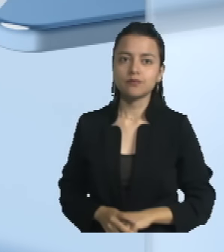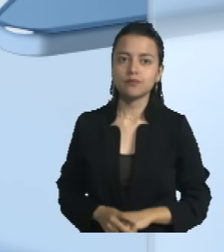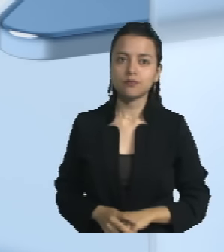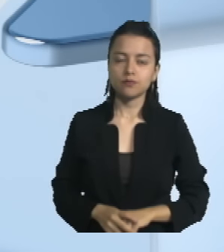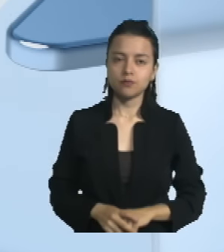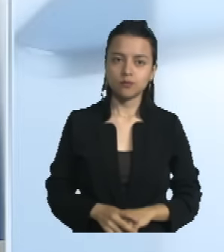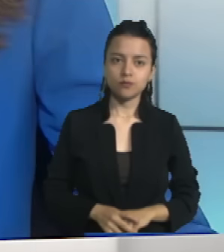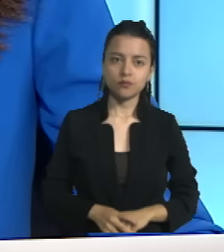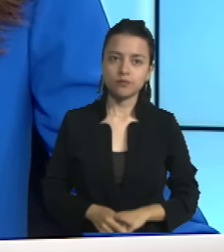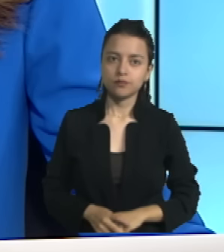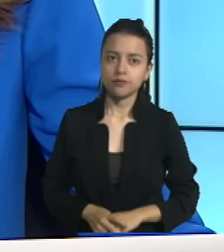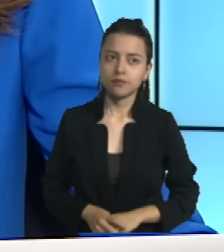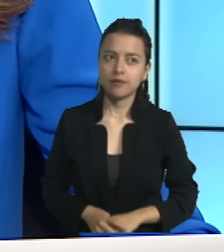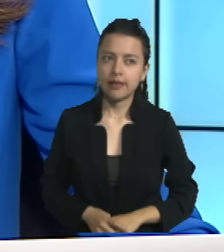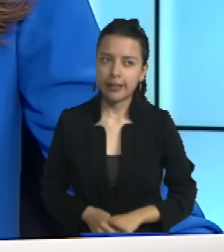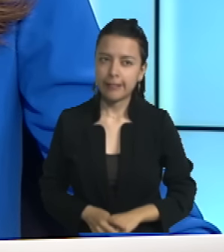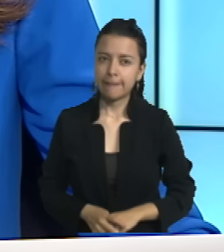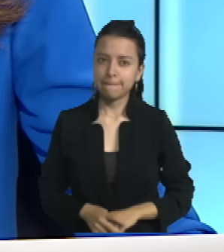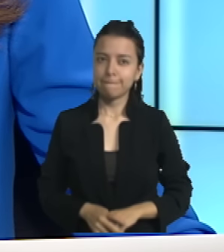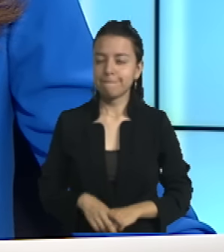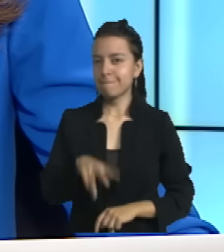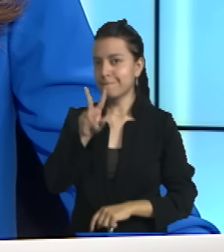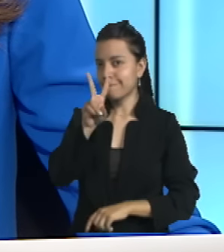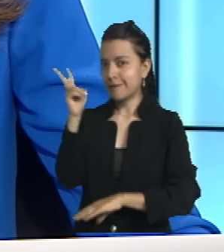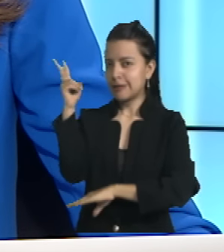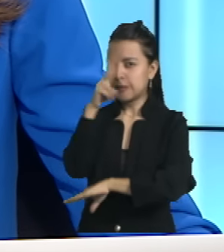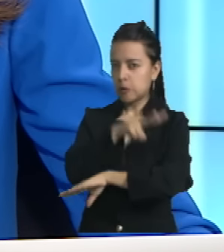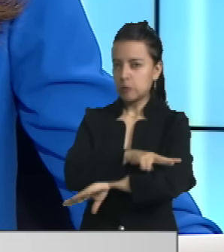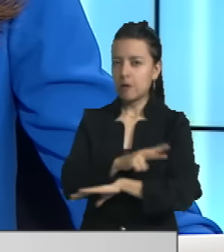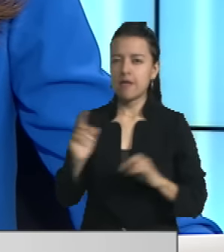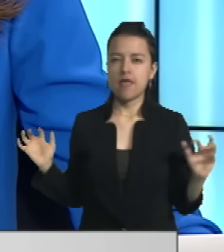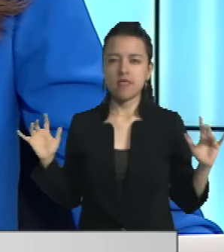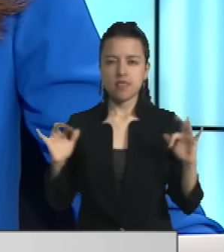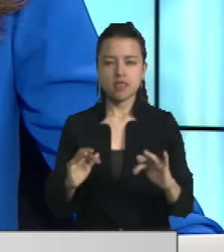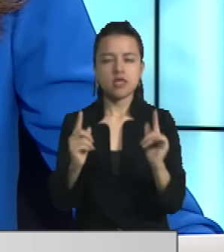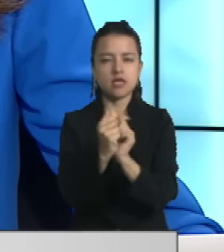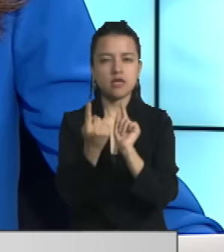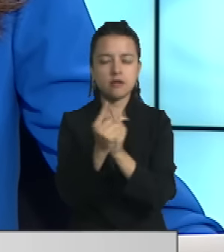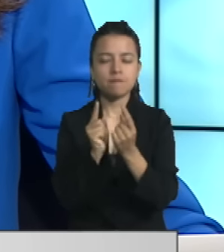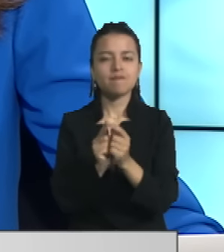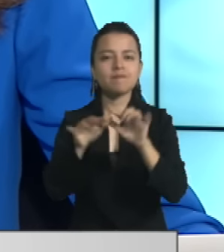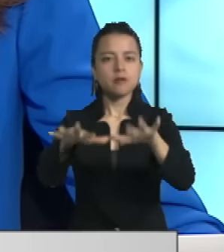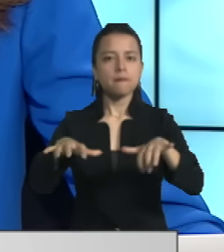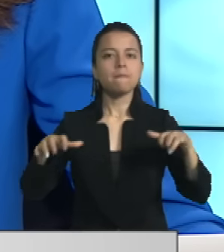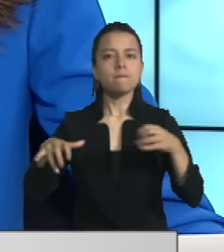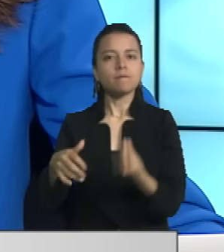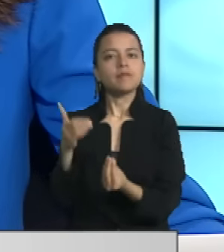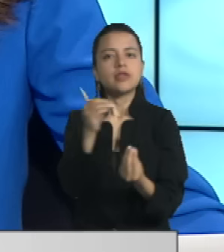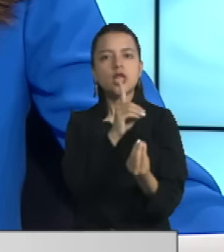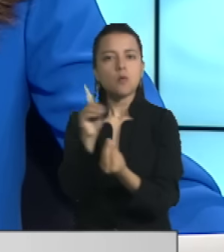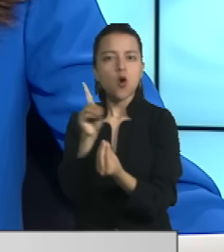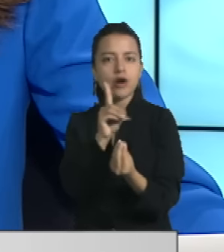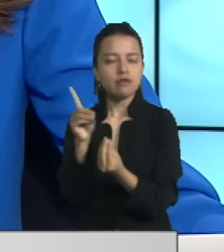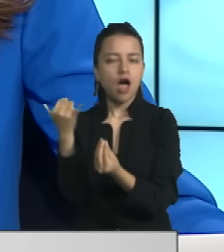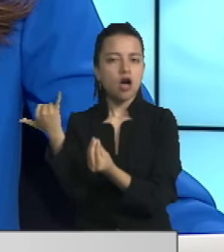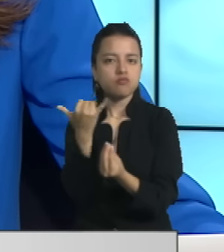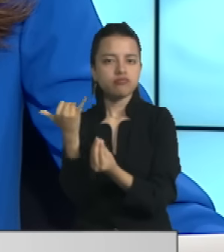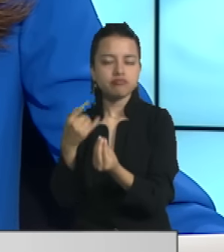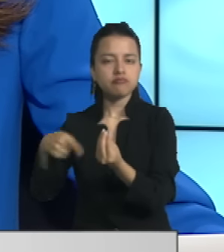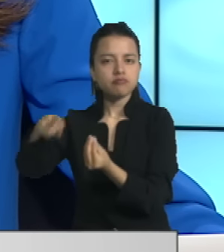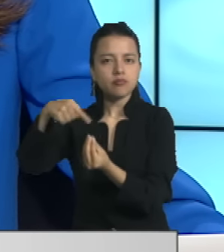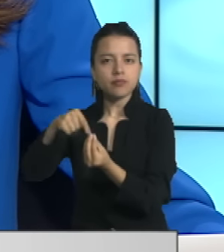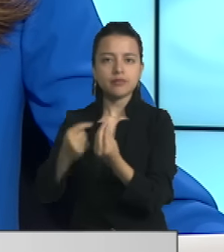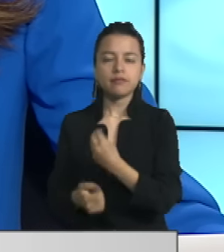tarde en el segundo día de la convención demócrata el expresidente estadounidense Barack Obama y la exprimera dama Michelle